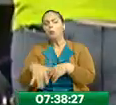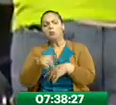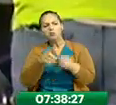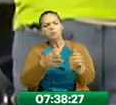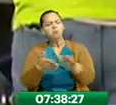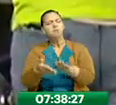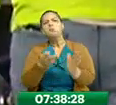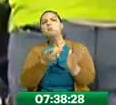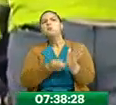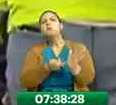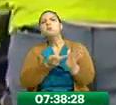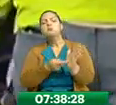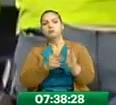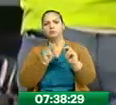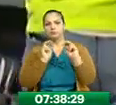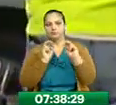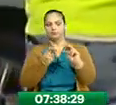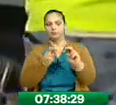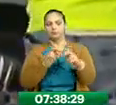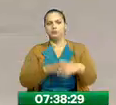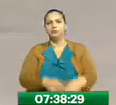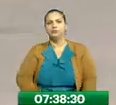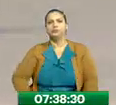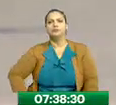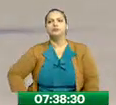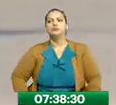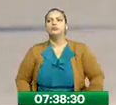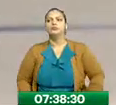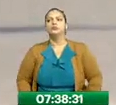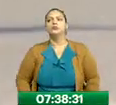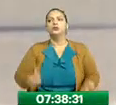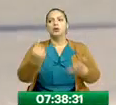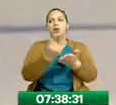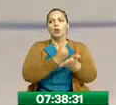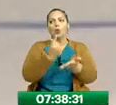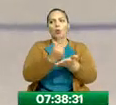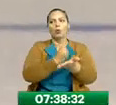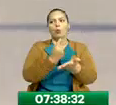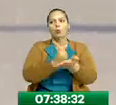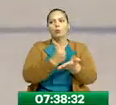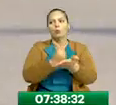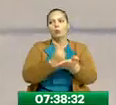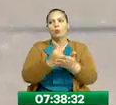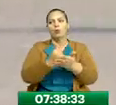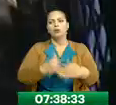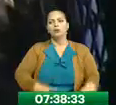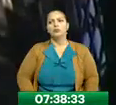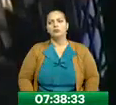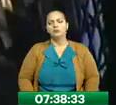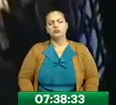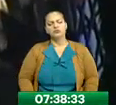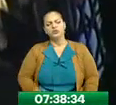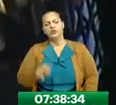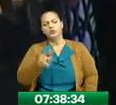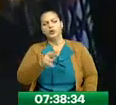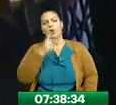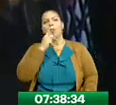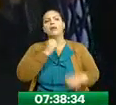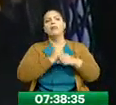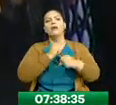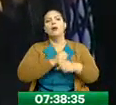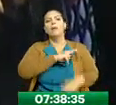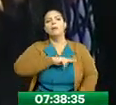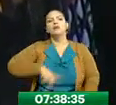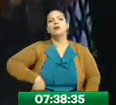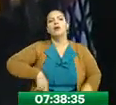divisaba en medio de una de las calles del sector en el Guasmo, al sur de Guayaquil. Varias puñaladas acabaron con su existir,